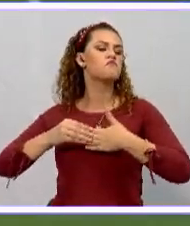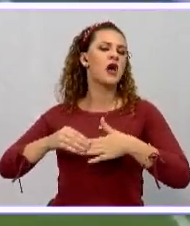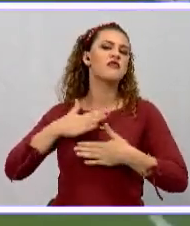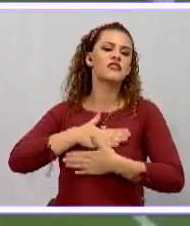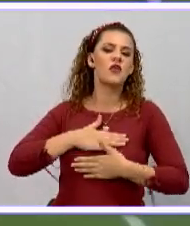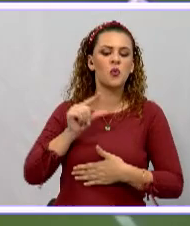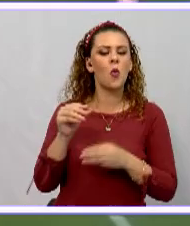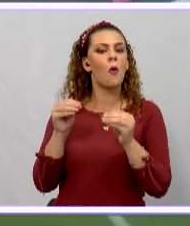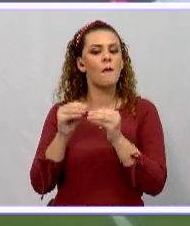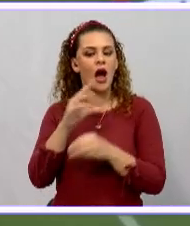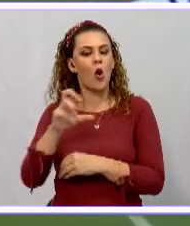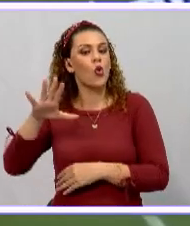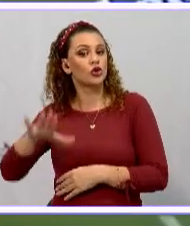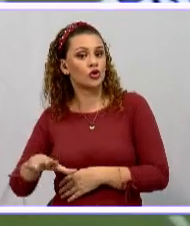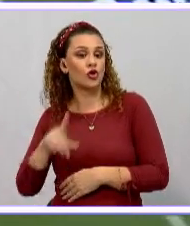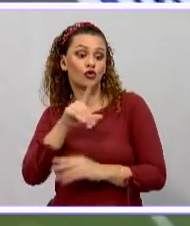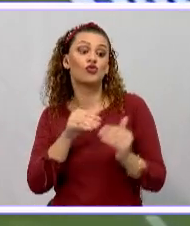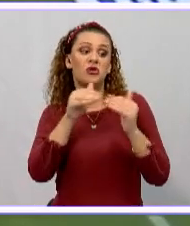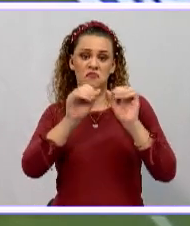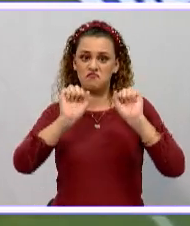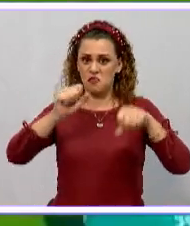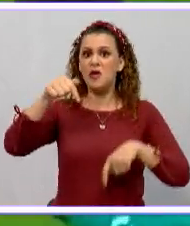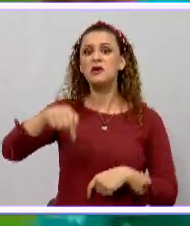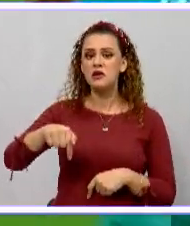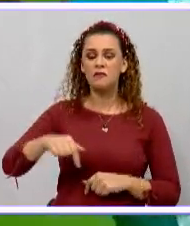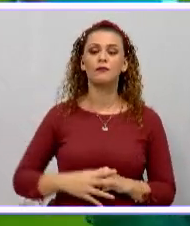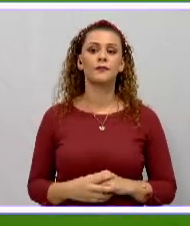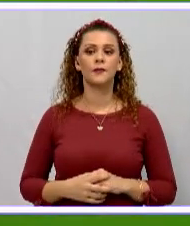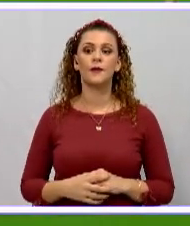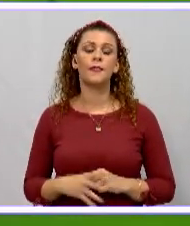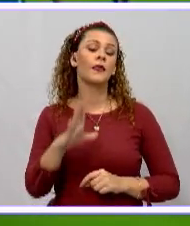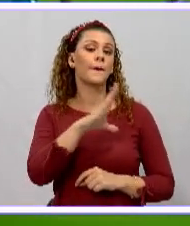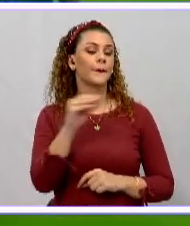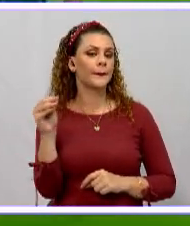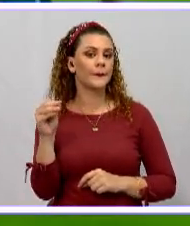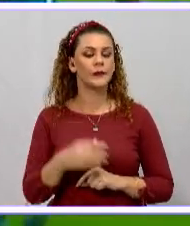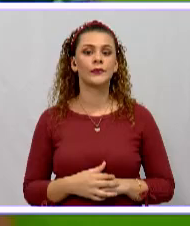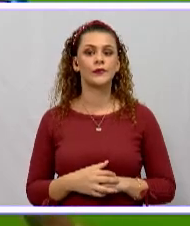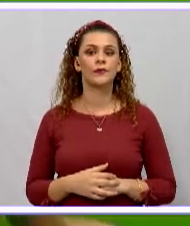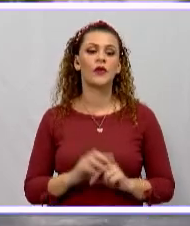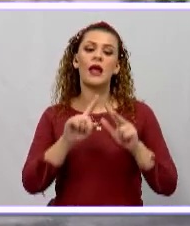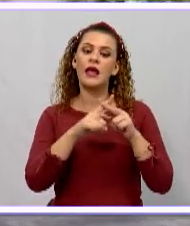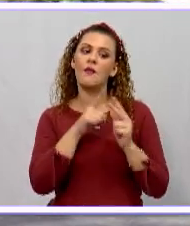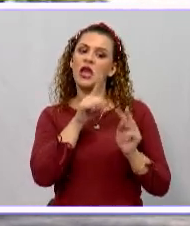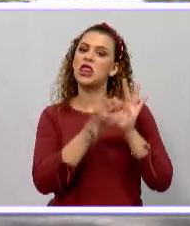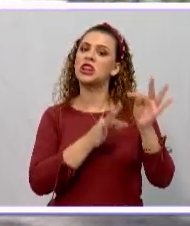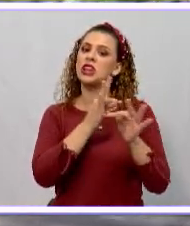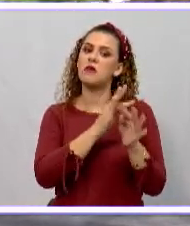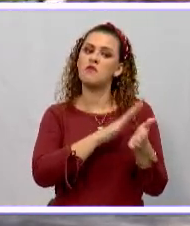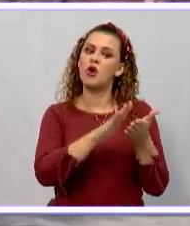disfrutarlo un poco más en Costa Rica porque su nivel se lo permite acá y empezar con este tipo de